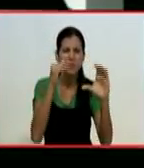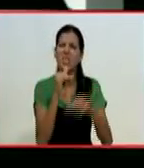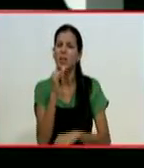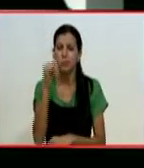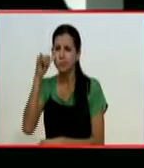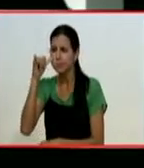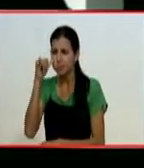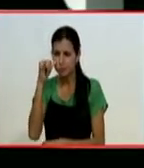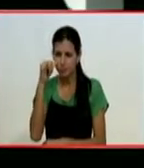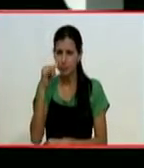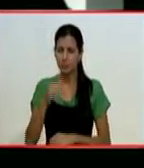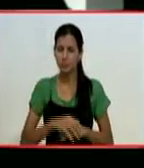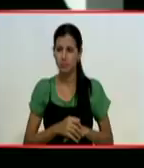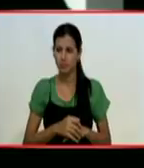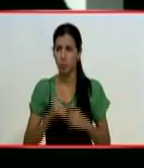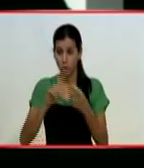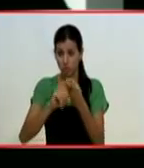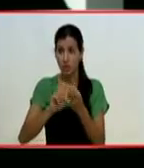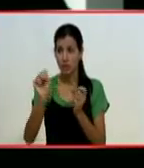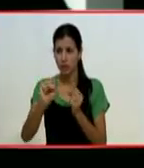él.